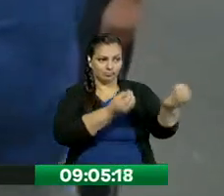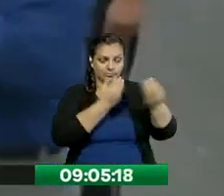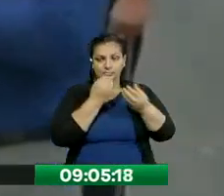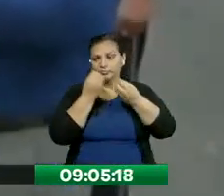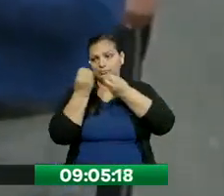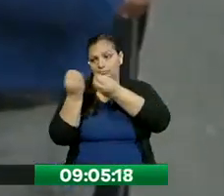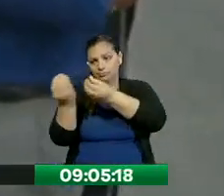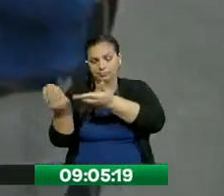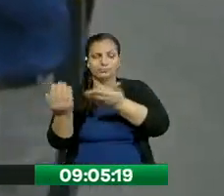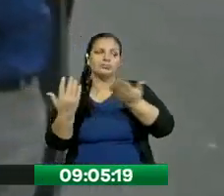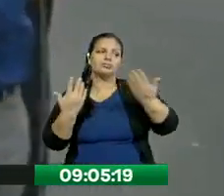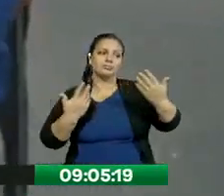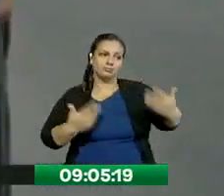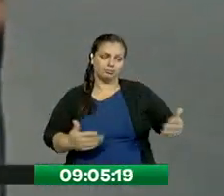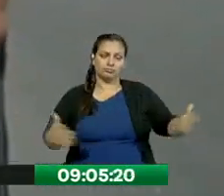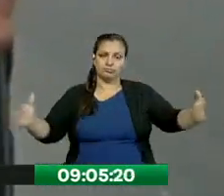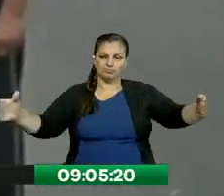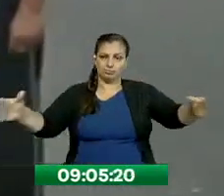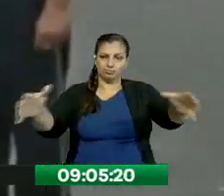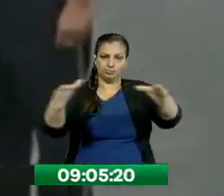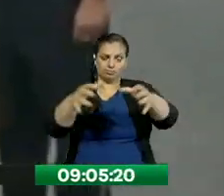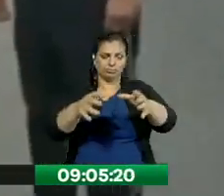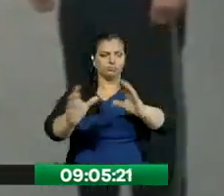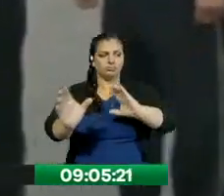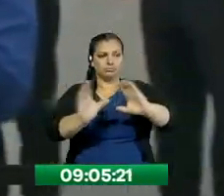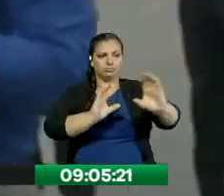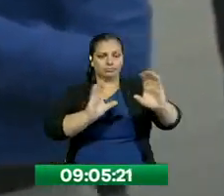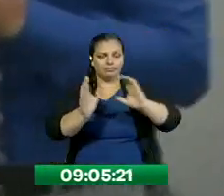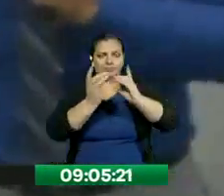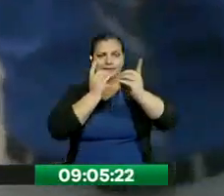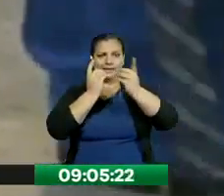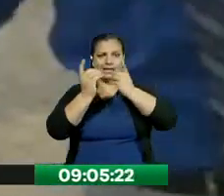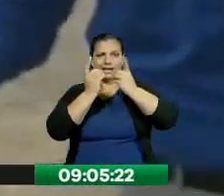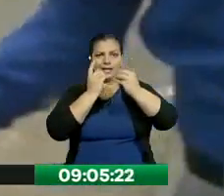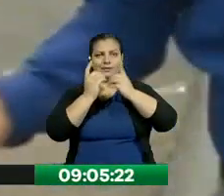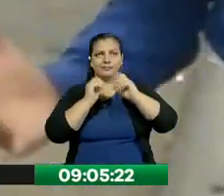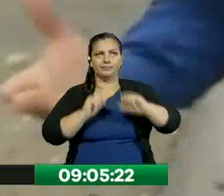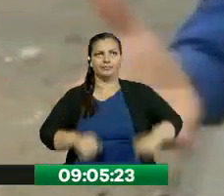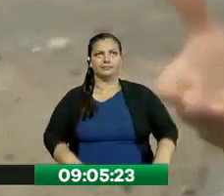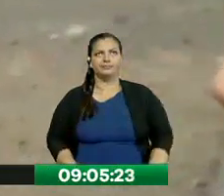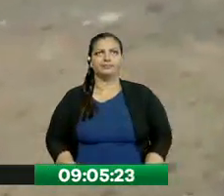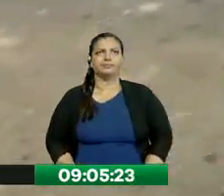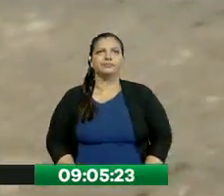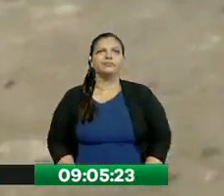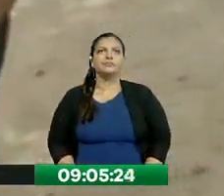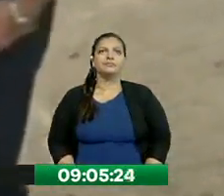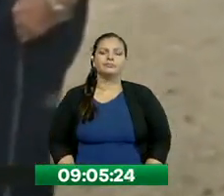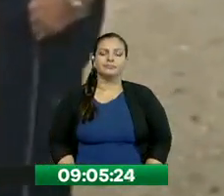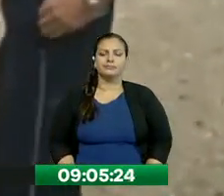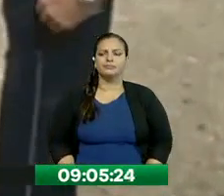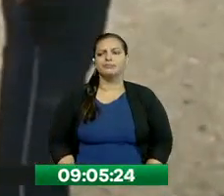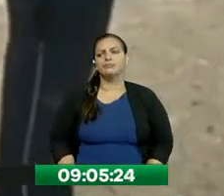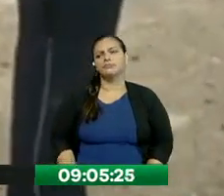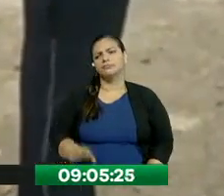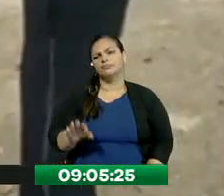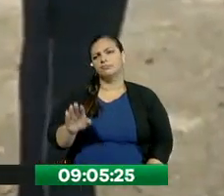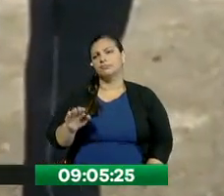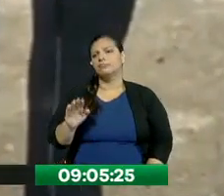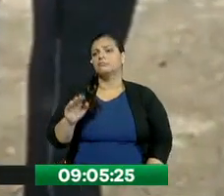Y recoja las denuncias que ellos tienen esta mañana. Y también están pidiéndole a la CTE la construcción de los